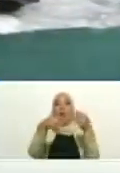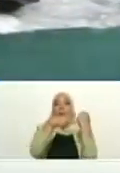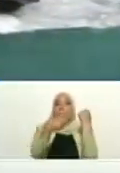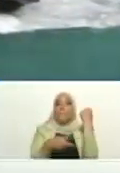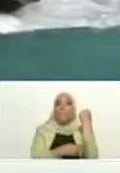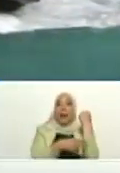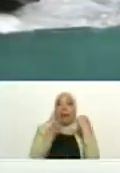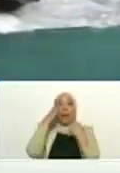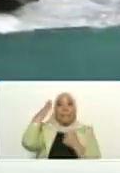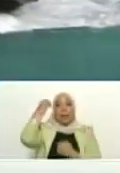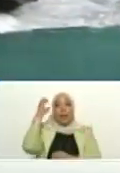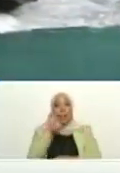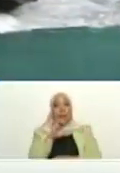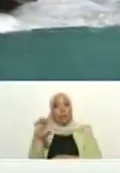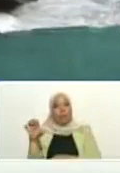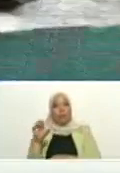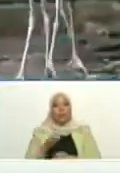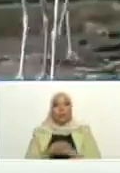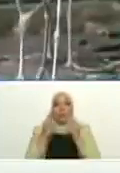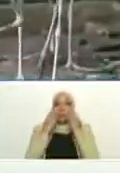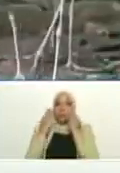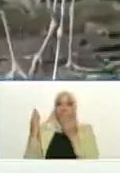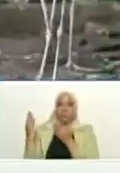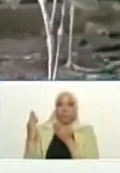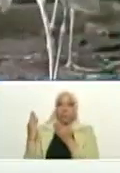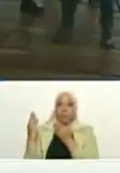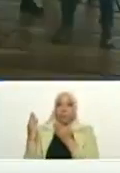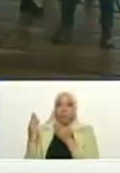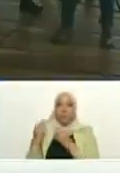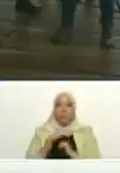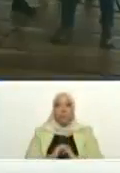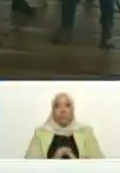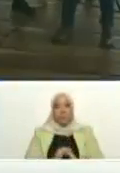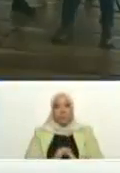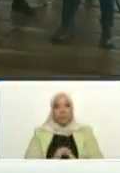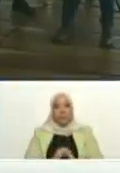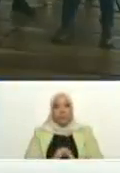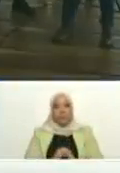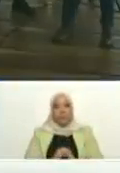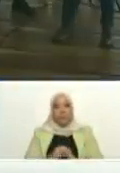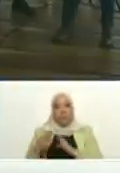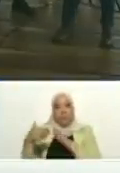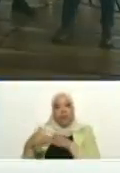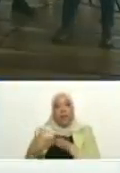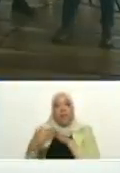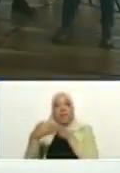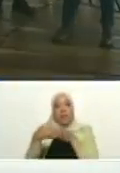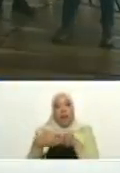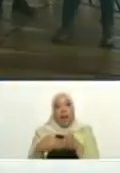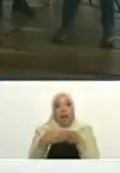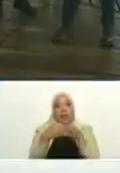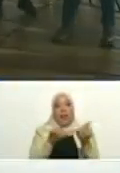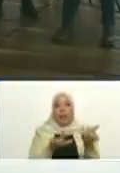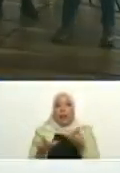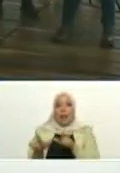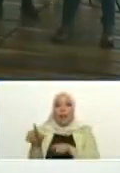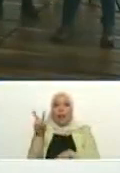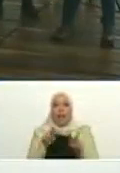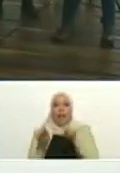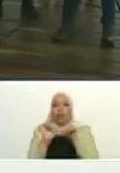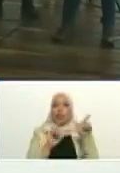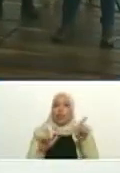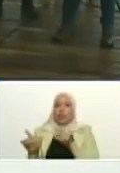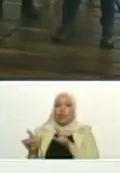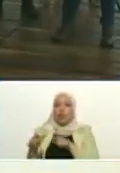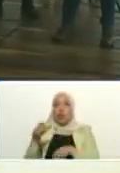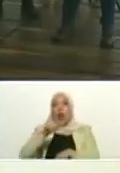Parque del Este Francisco de Miranda. El barco Leander totalmente restaurado para